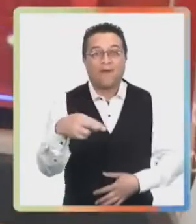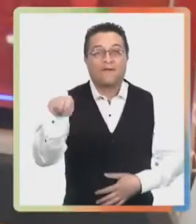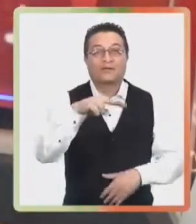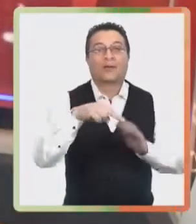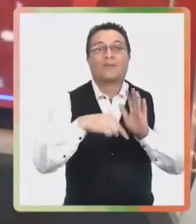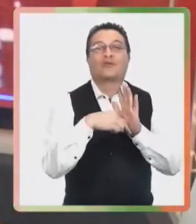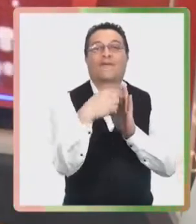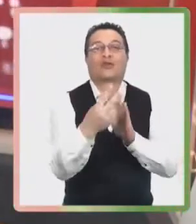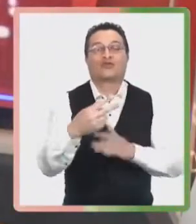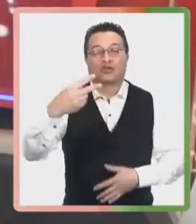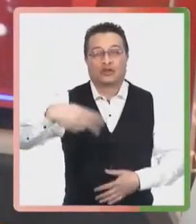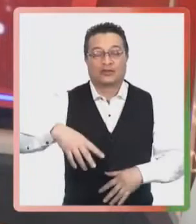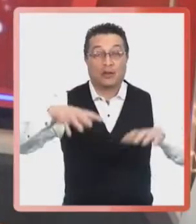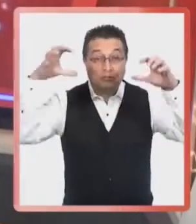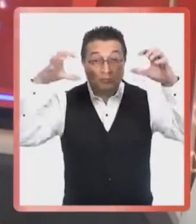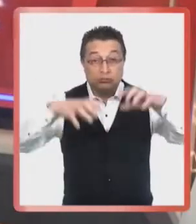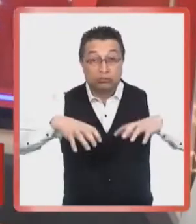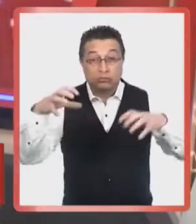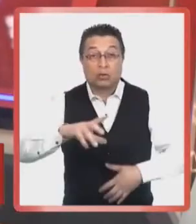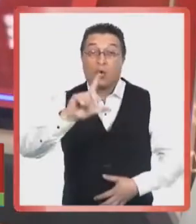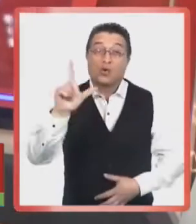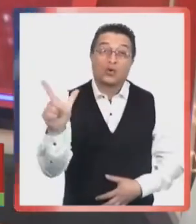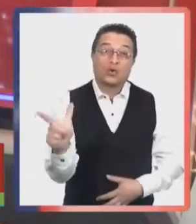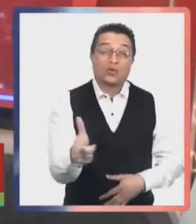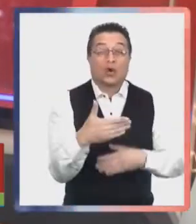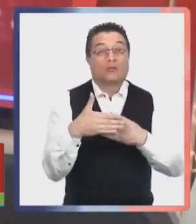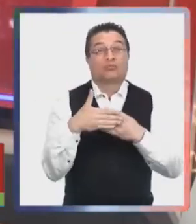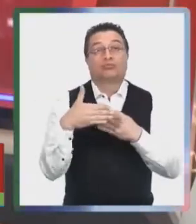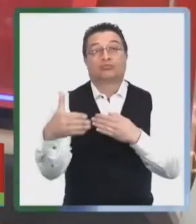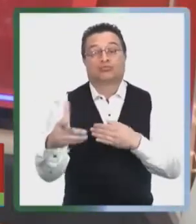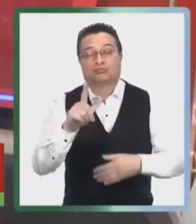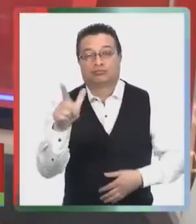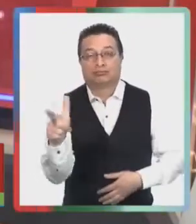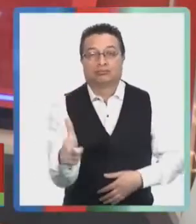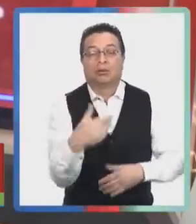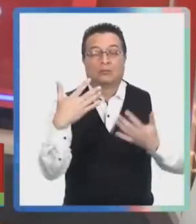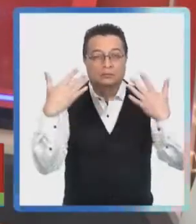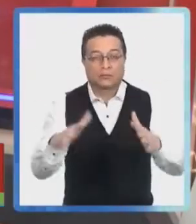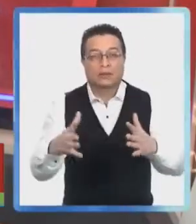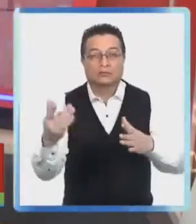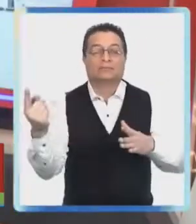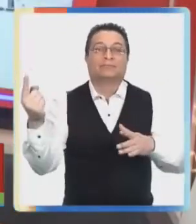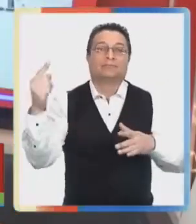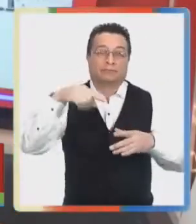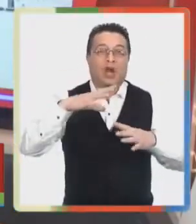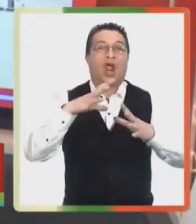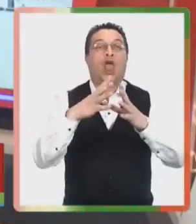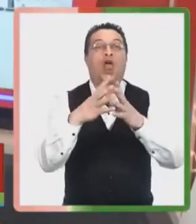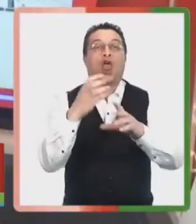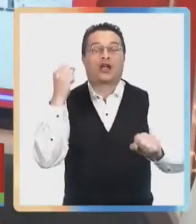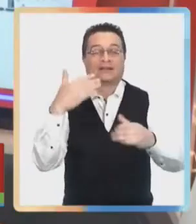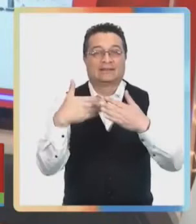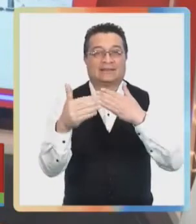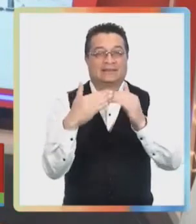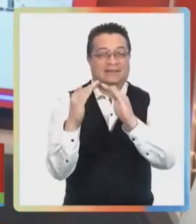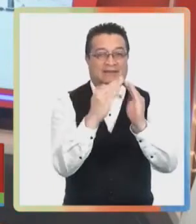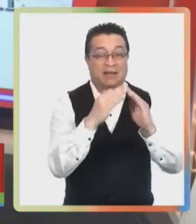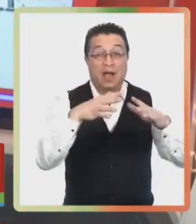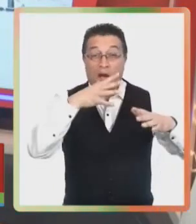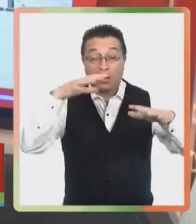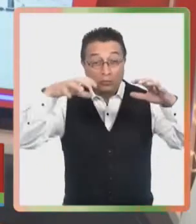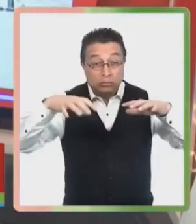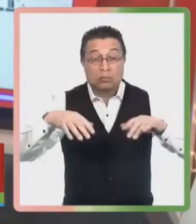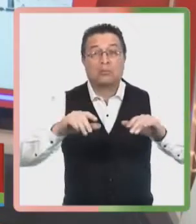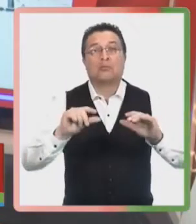Estamos de regreso con Portavoz Noticias. La lluvia demoró, se retrasó algunas horas, pero finalmente llegó a la provincia de Los Andes. El agua